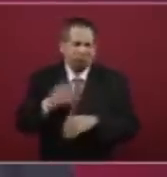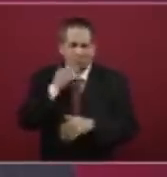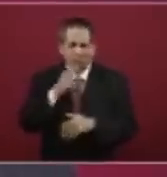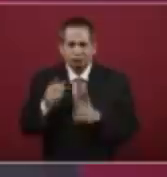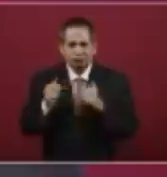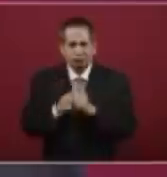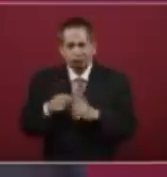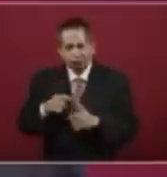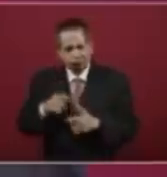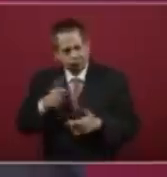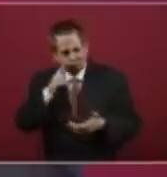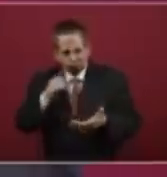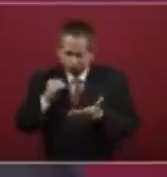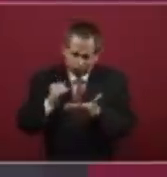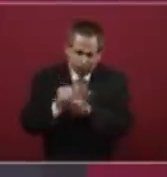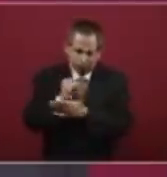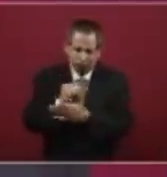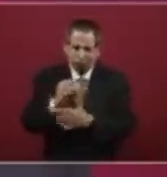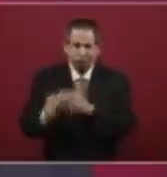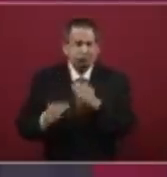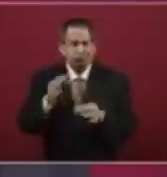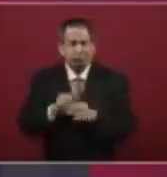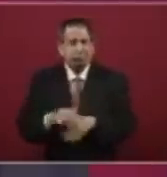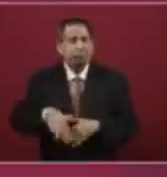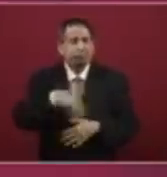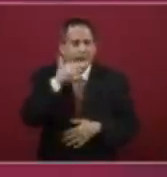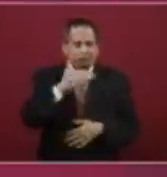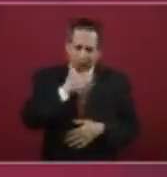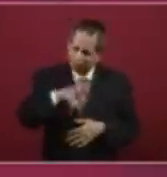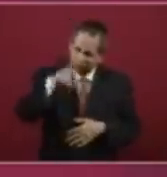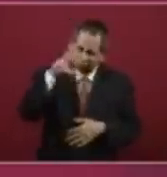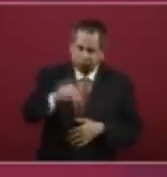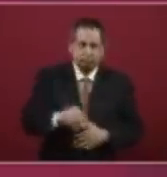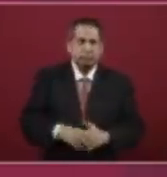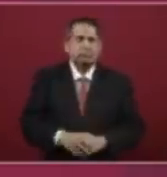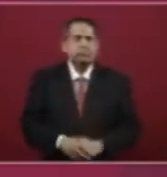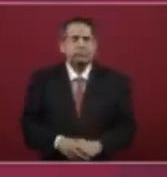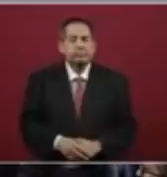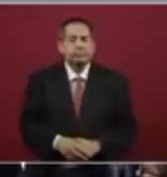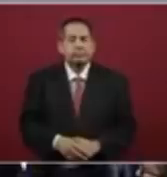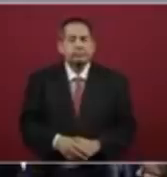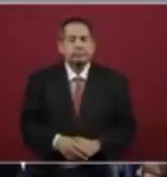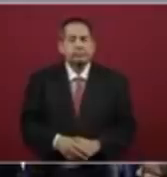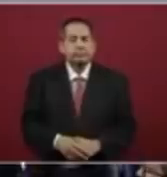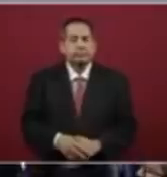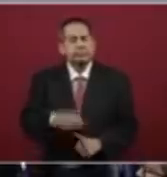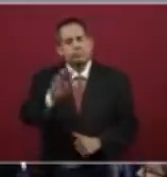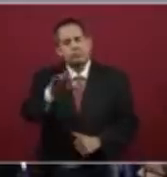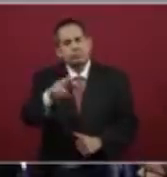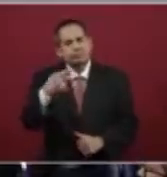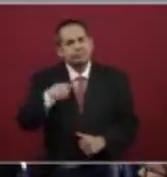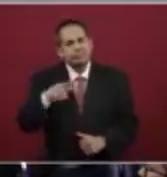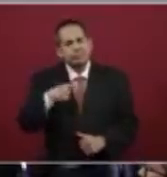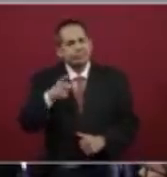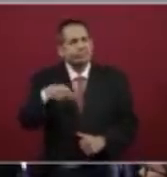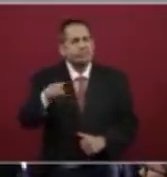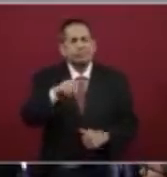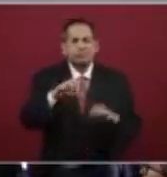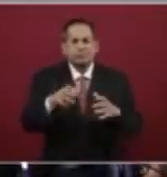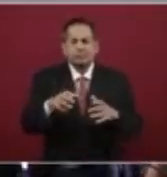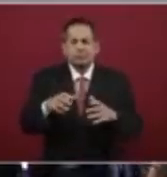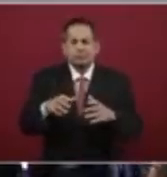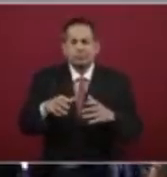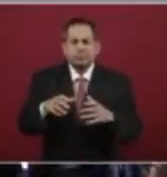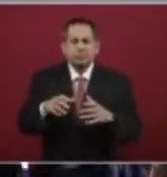la decisión de no permitir la corrupción. En el caso de la gente que no corresponde